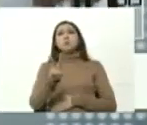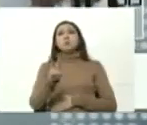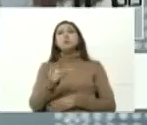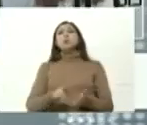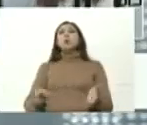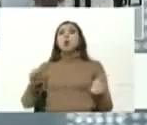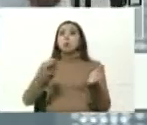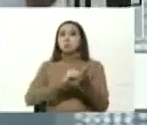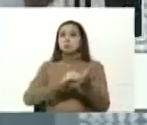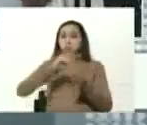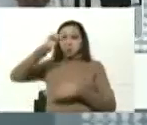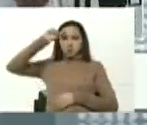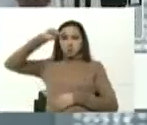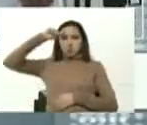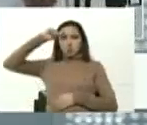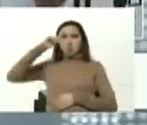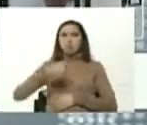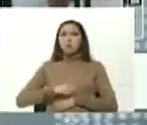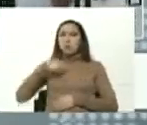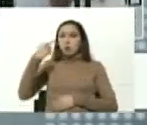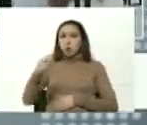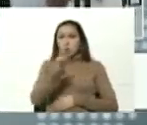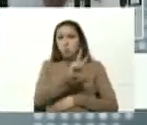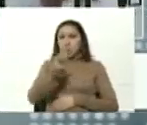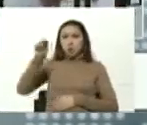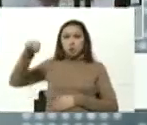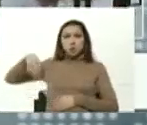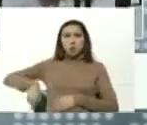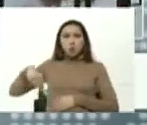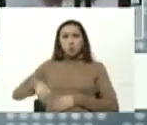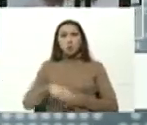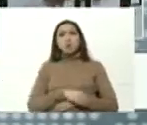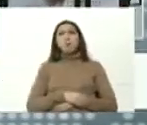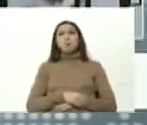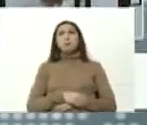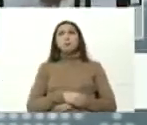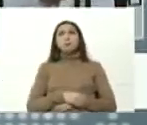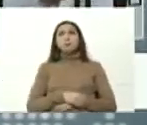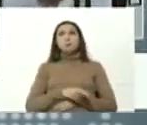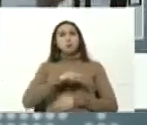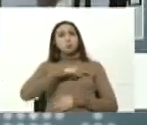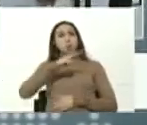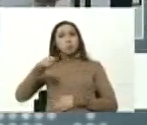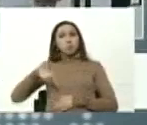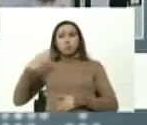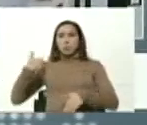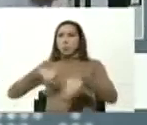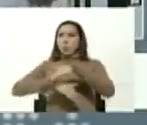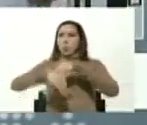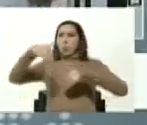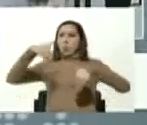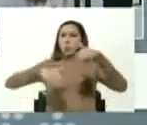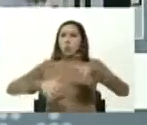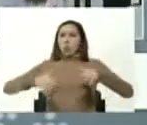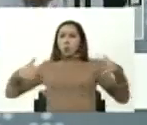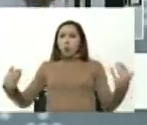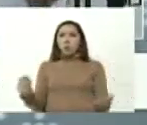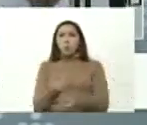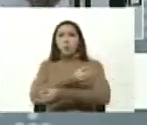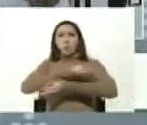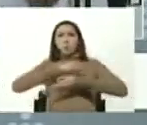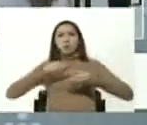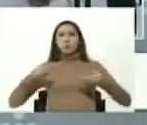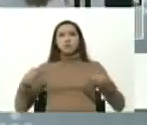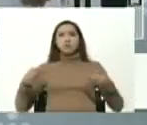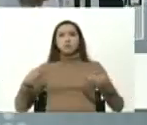reitero, el próximo 21 de noviembre vamos rumbo a unas extraordinarias